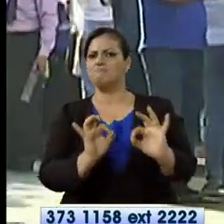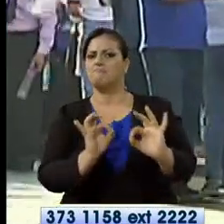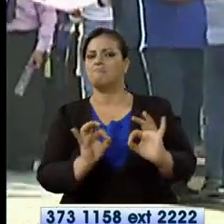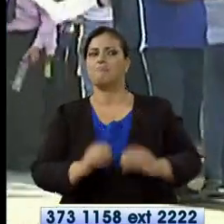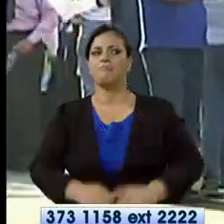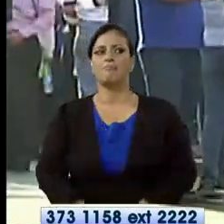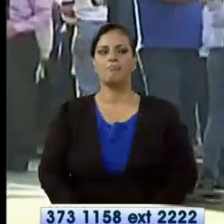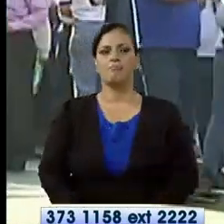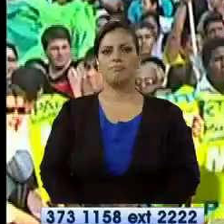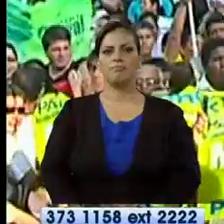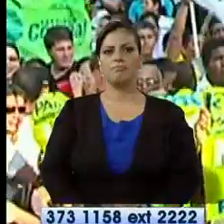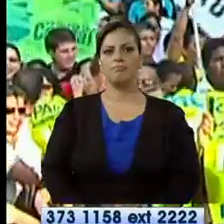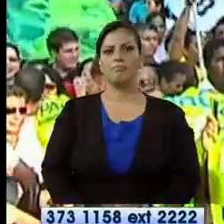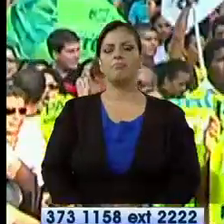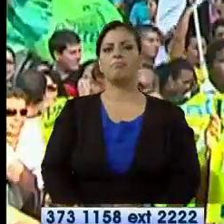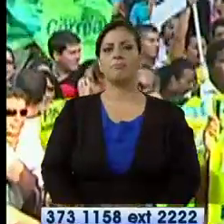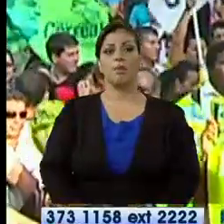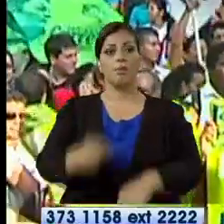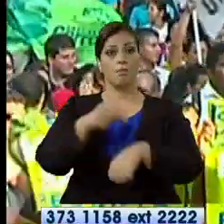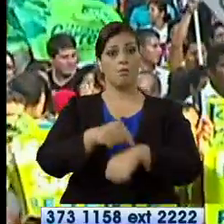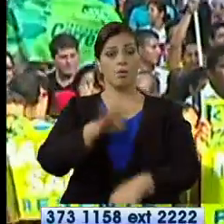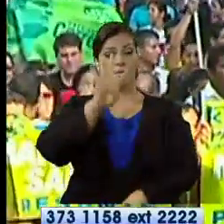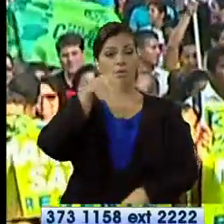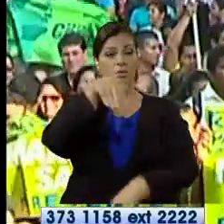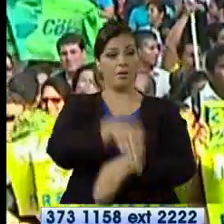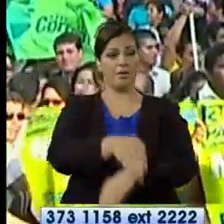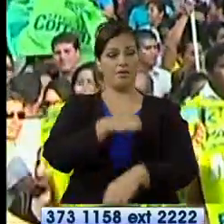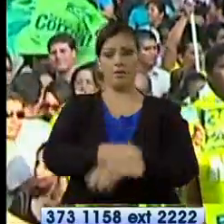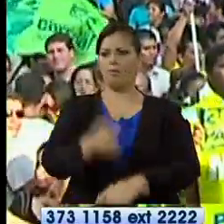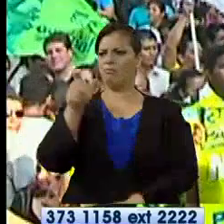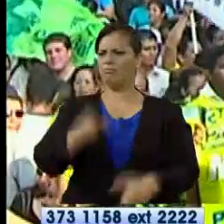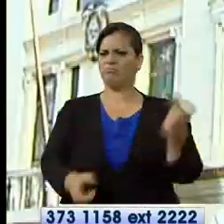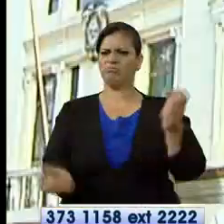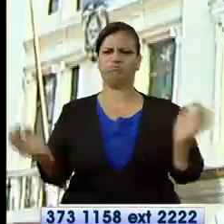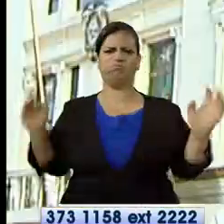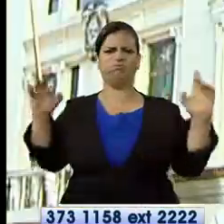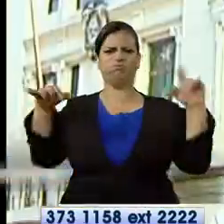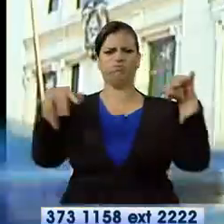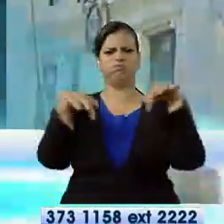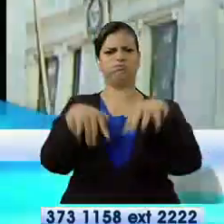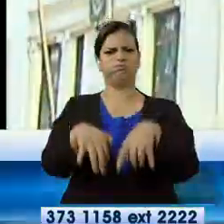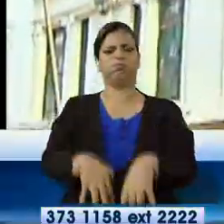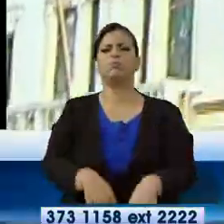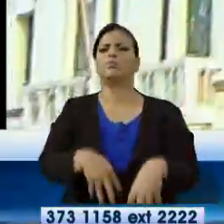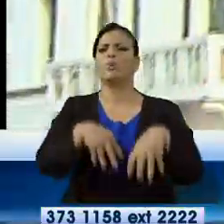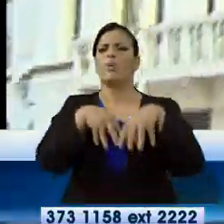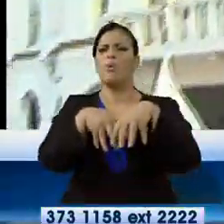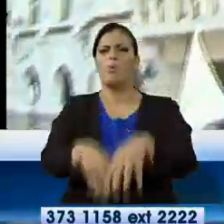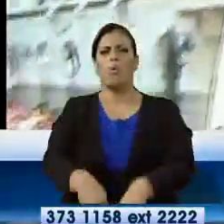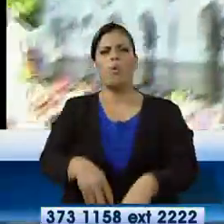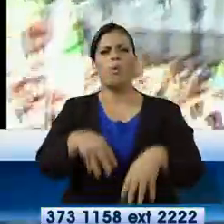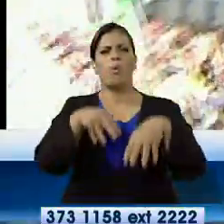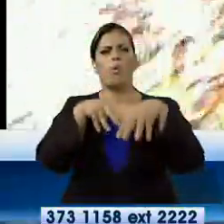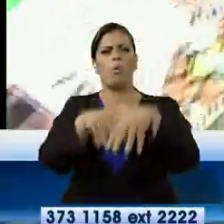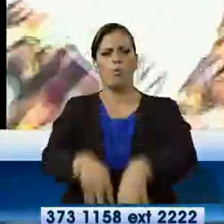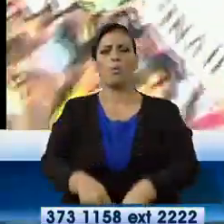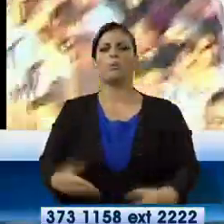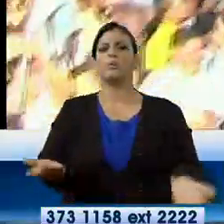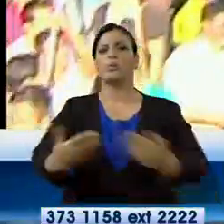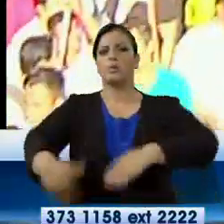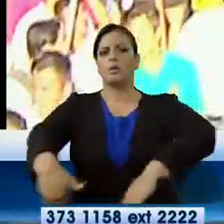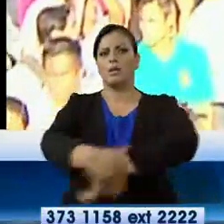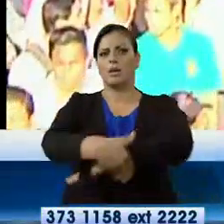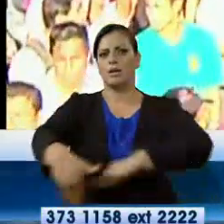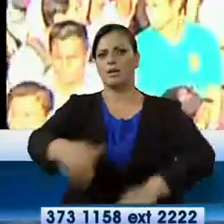La convocatoria estuvo planteada para las 16 horas y los simpatizantes llegaron de distintos sectores hasta que colmaron la calle Aguirre